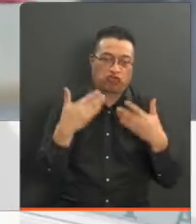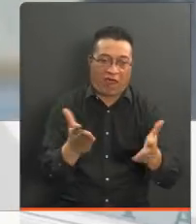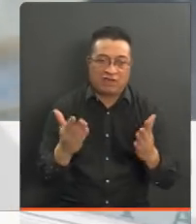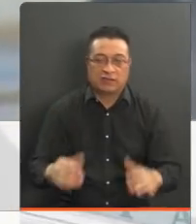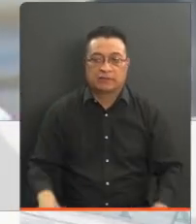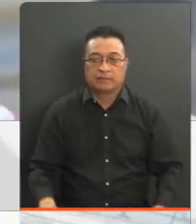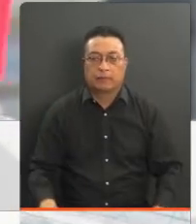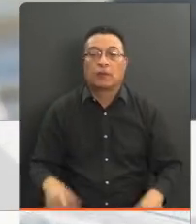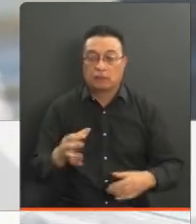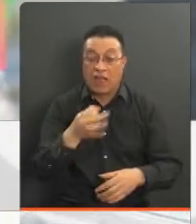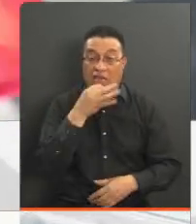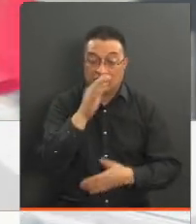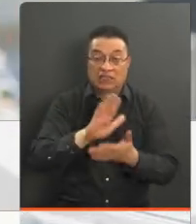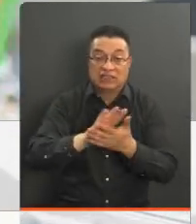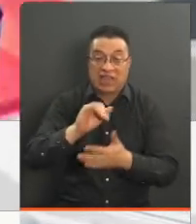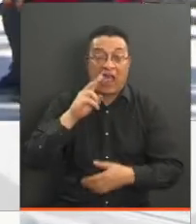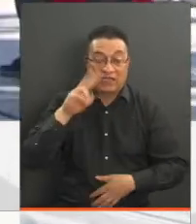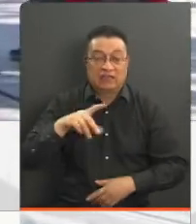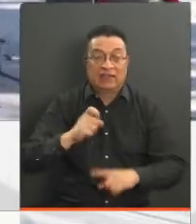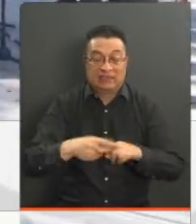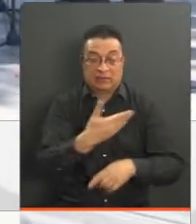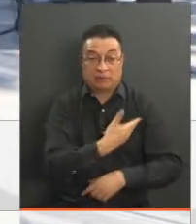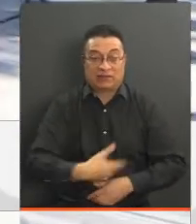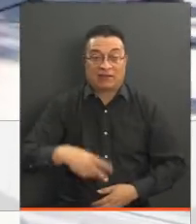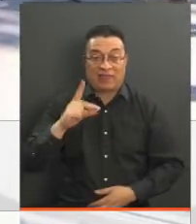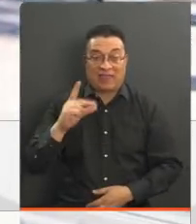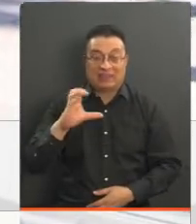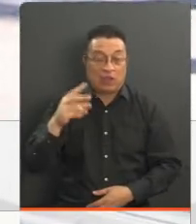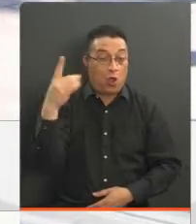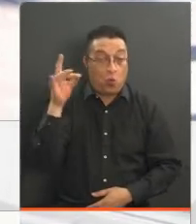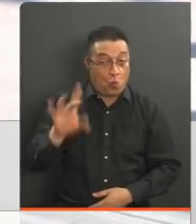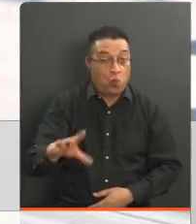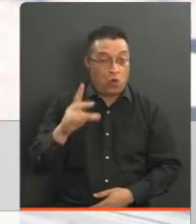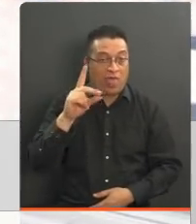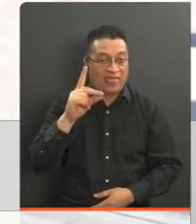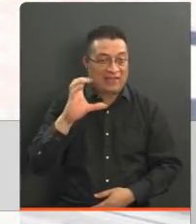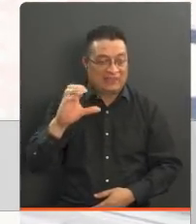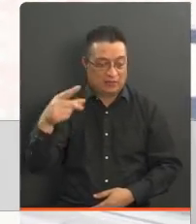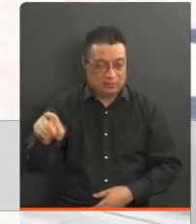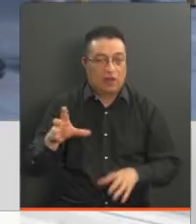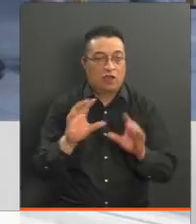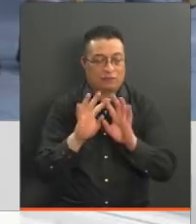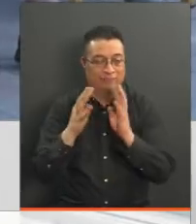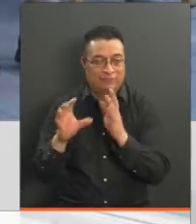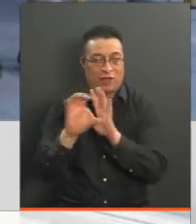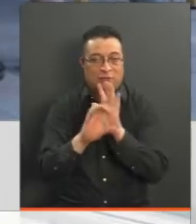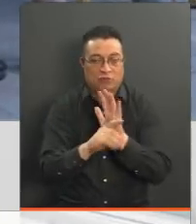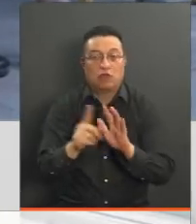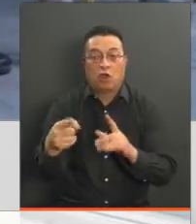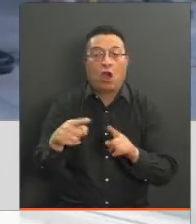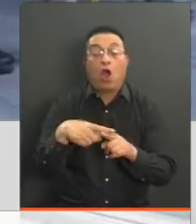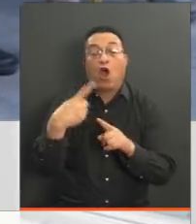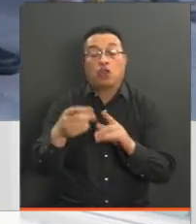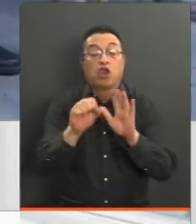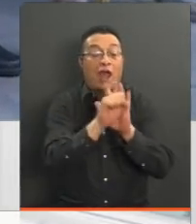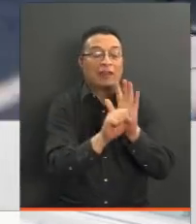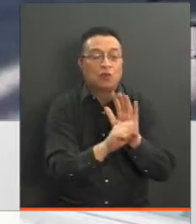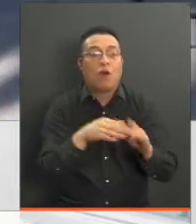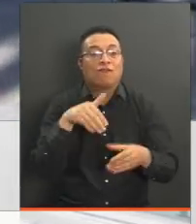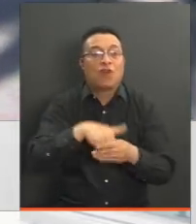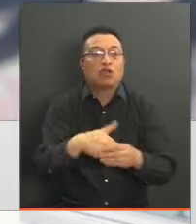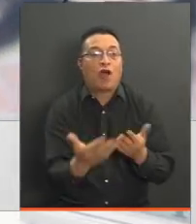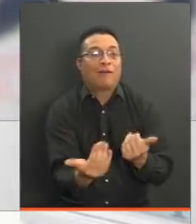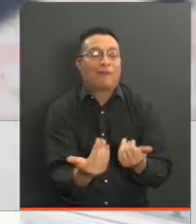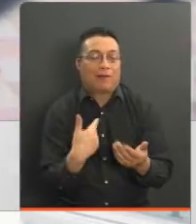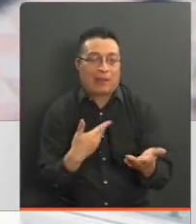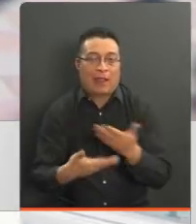decía Fuad Chaín, expresidente de la ADC, actual, y es el único representante de la ADC en la convención. Para votos, para otros artículos, en particular se refiere a eso, a lo que